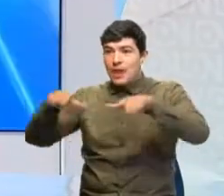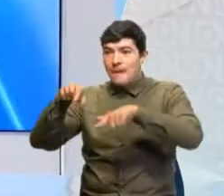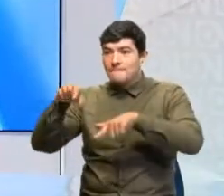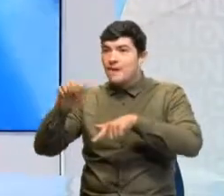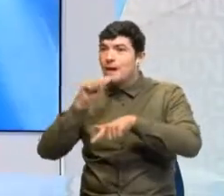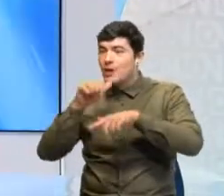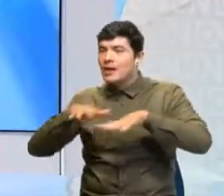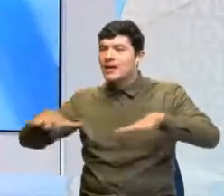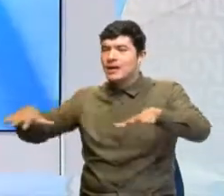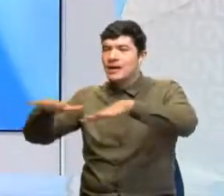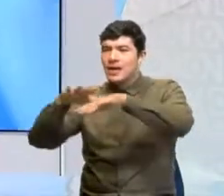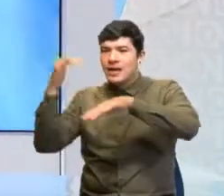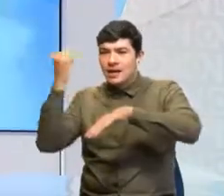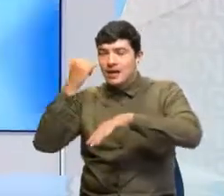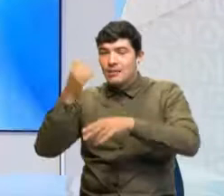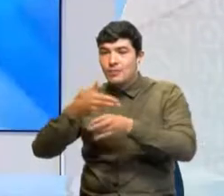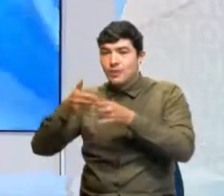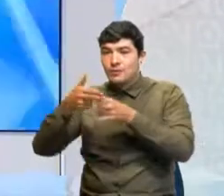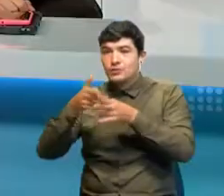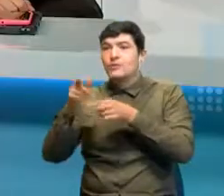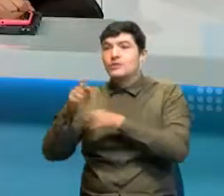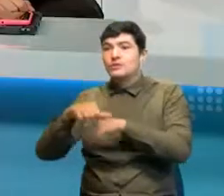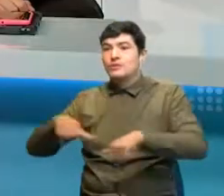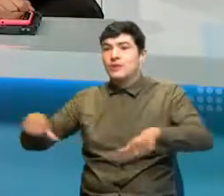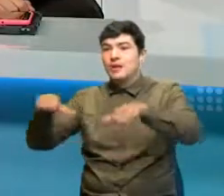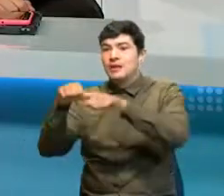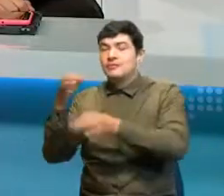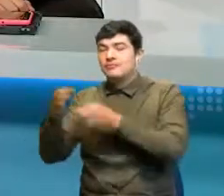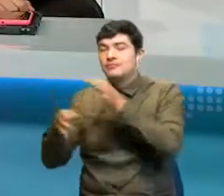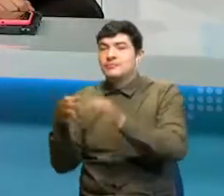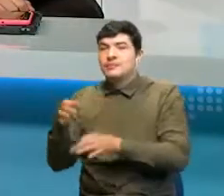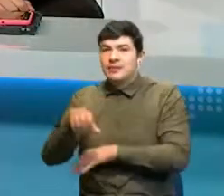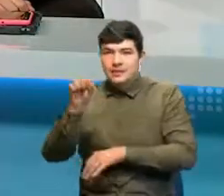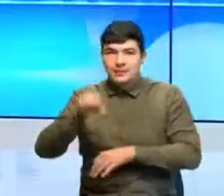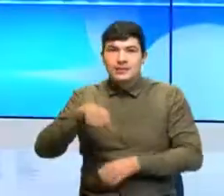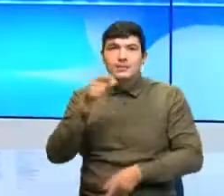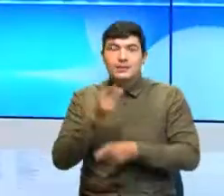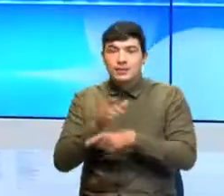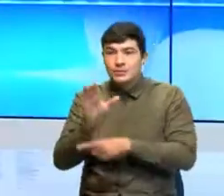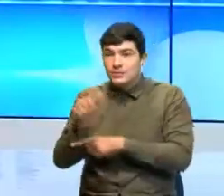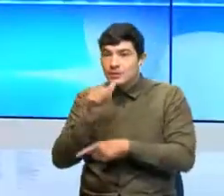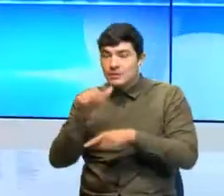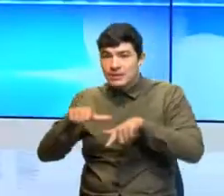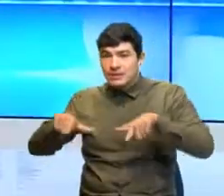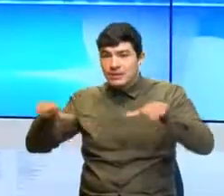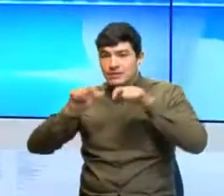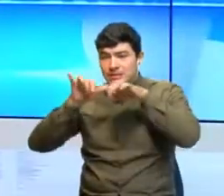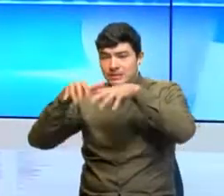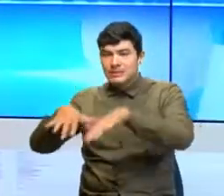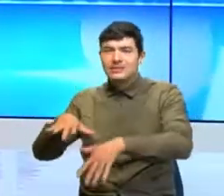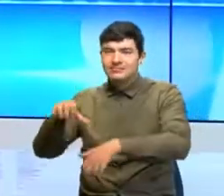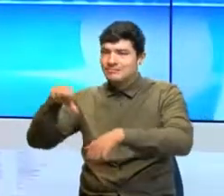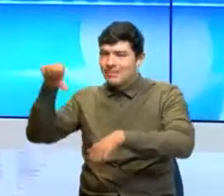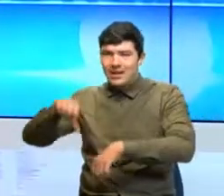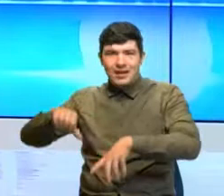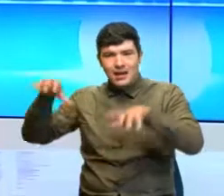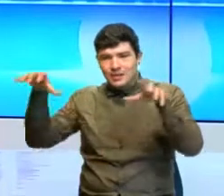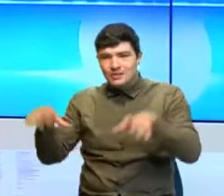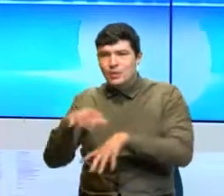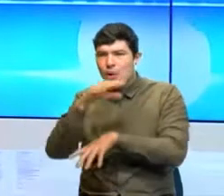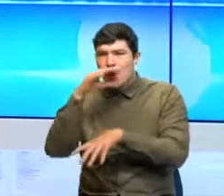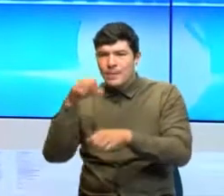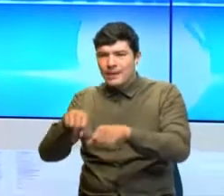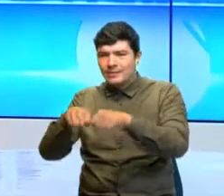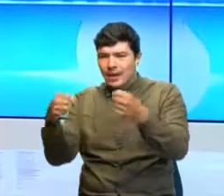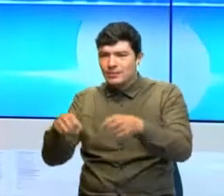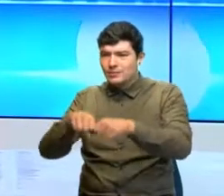próximamente podría convertirse en una zona protegida. Pues lamentablemente este balneario ha sido objeto de la mala acción del hombre, quien lo ha venido